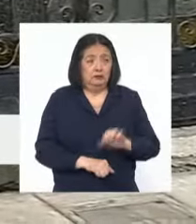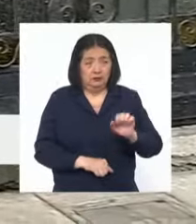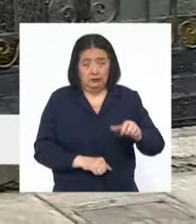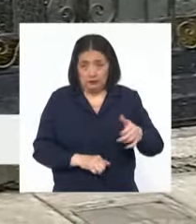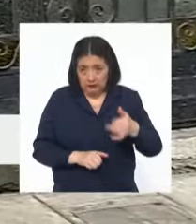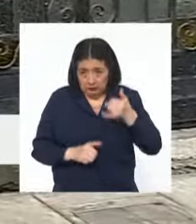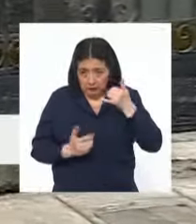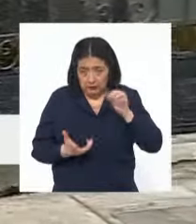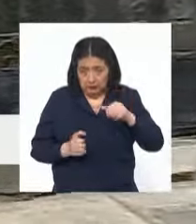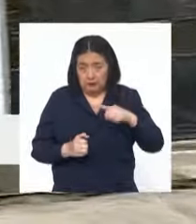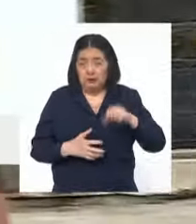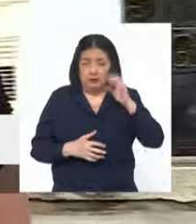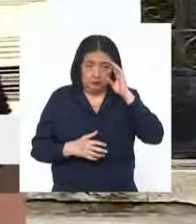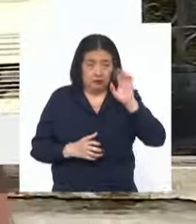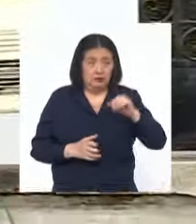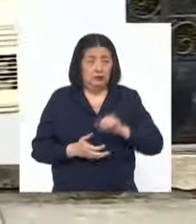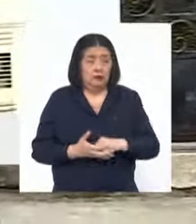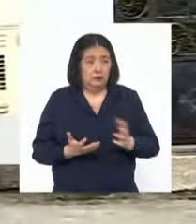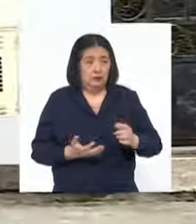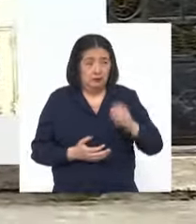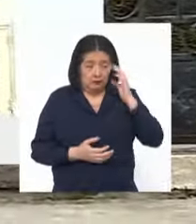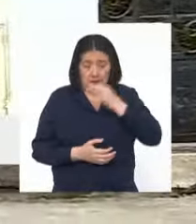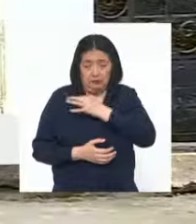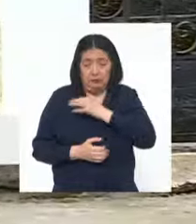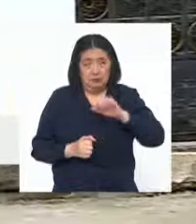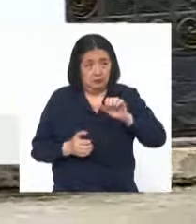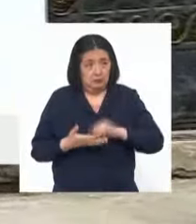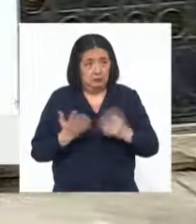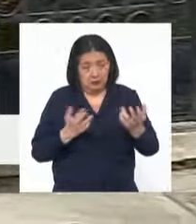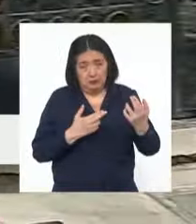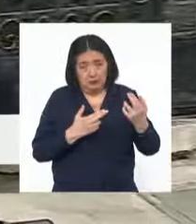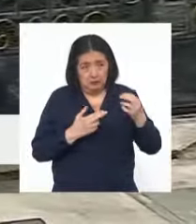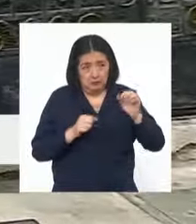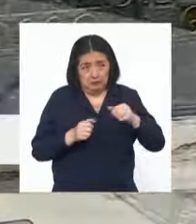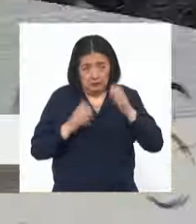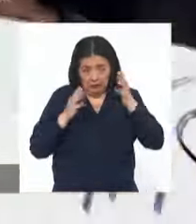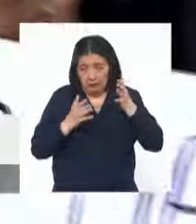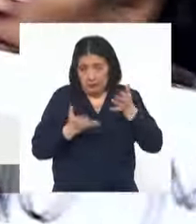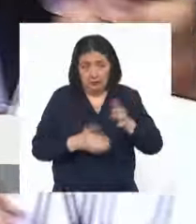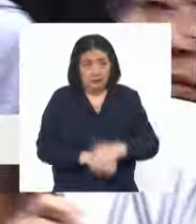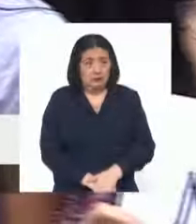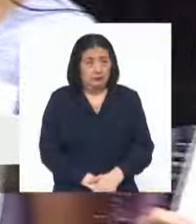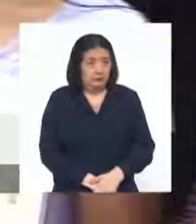llamar a policías, coroneles, mayores, para que se encarguen del caso, ¿no?